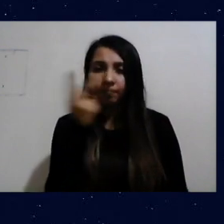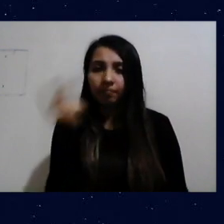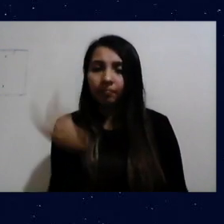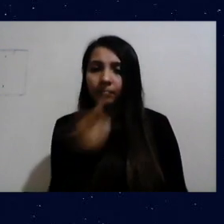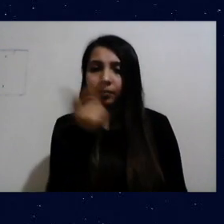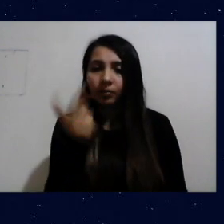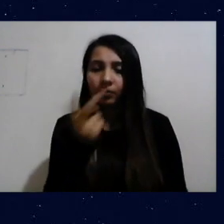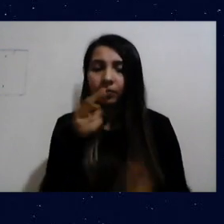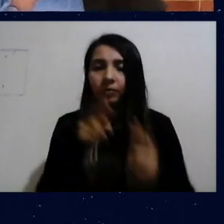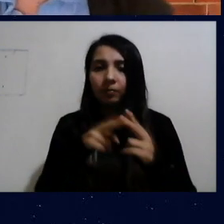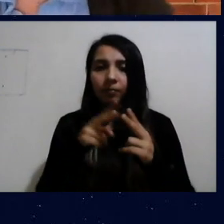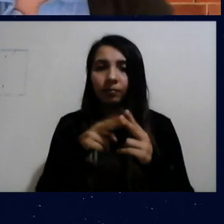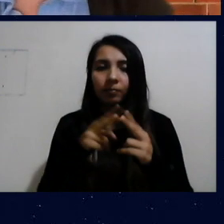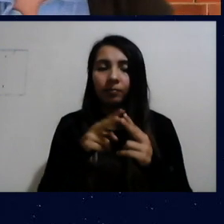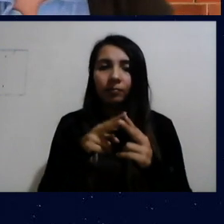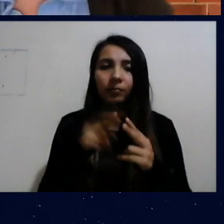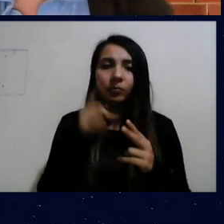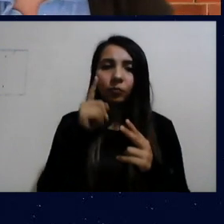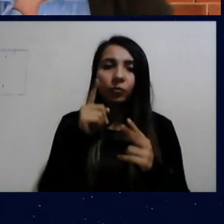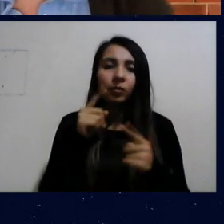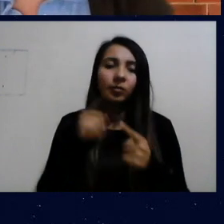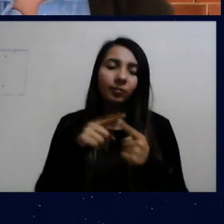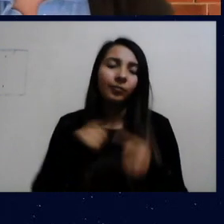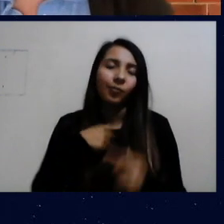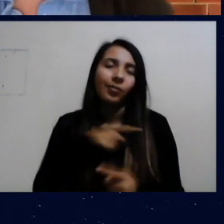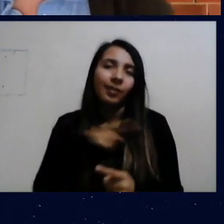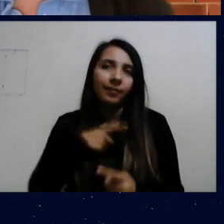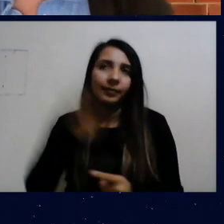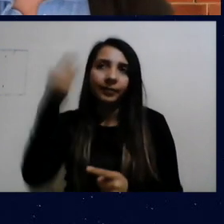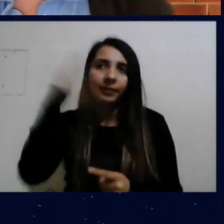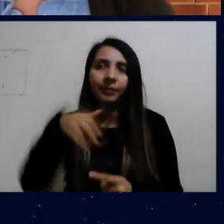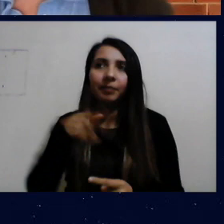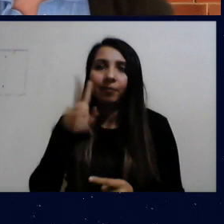sé, entonces a lo mejor tú me puedes ayudar. Y es,